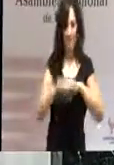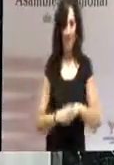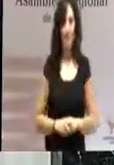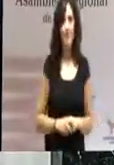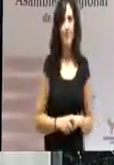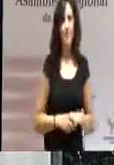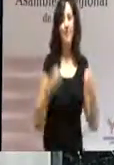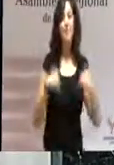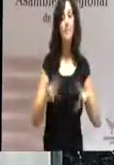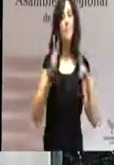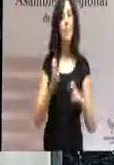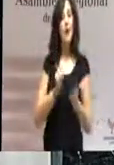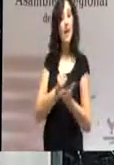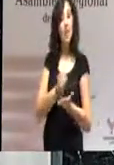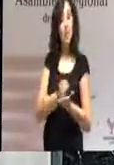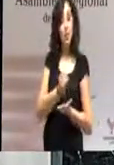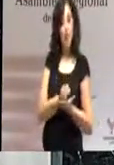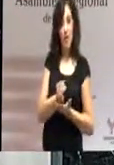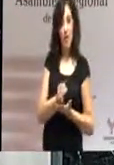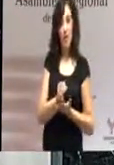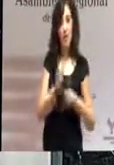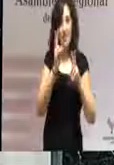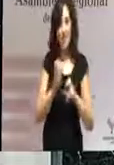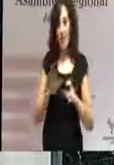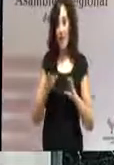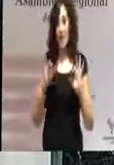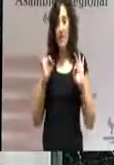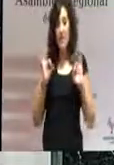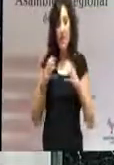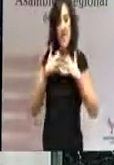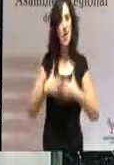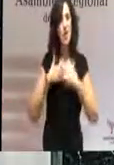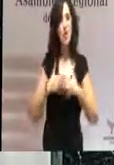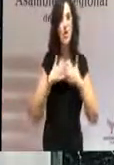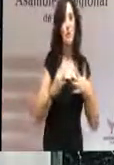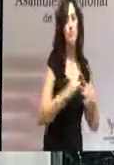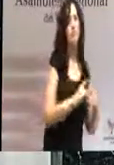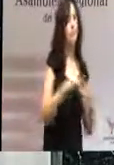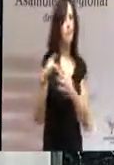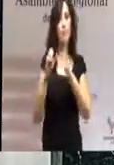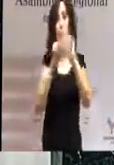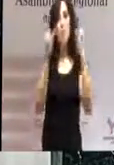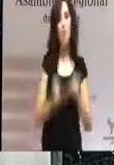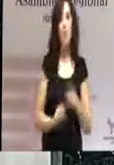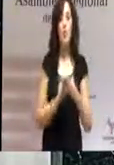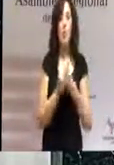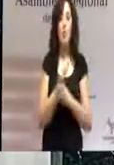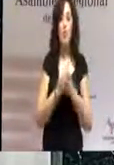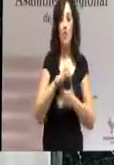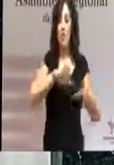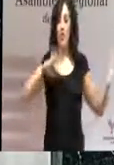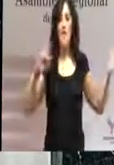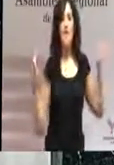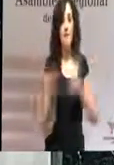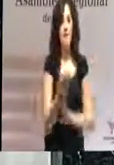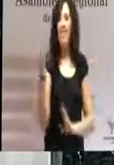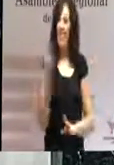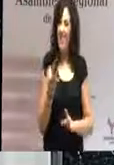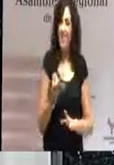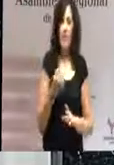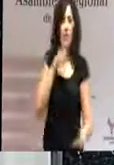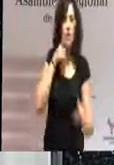Acompañando a la agricultura, es la industria la que tiene que liderar este cambio de modelo productivo con el objetivo de